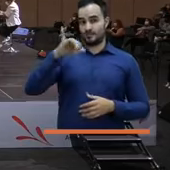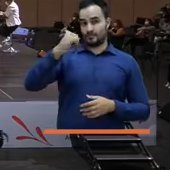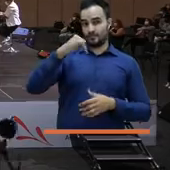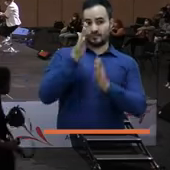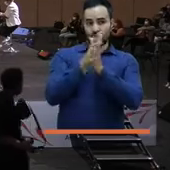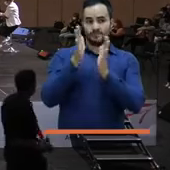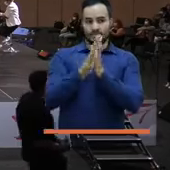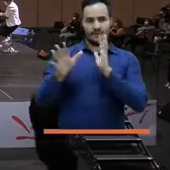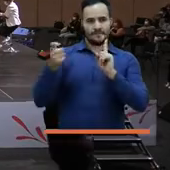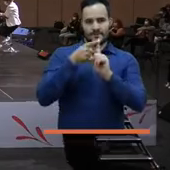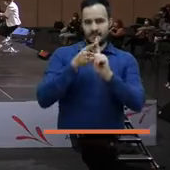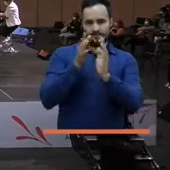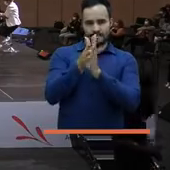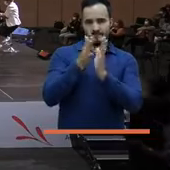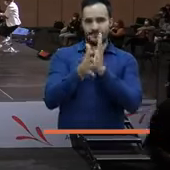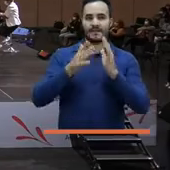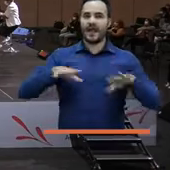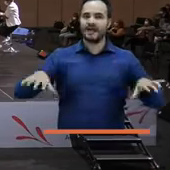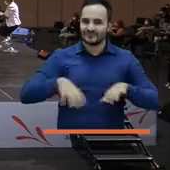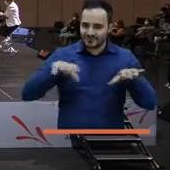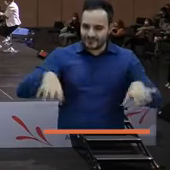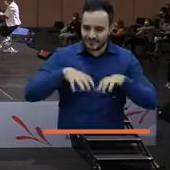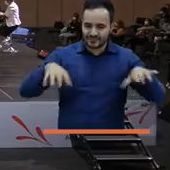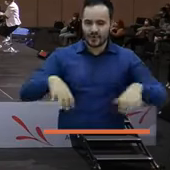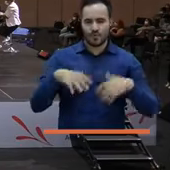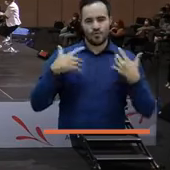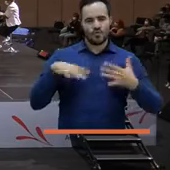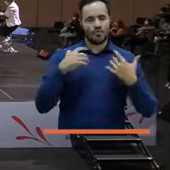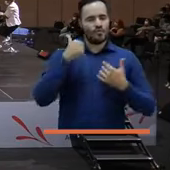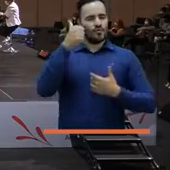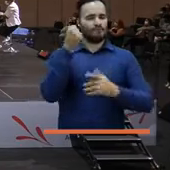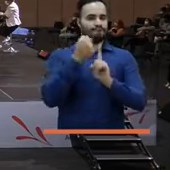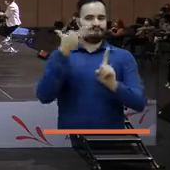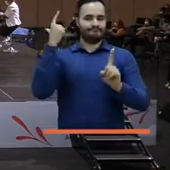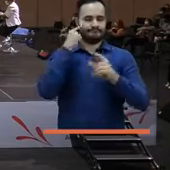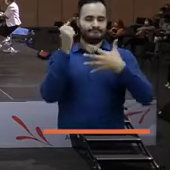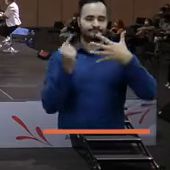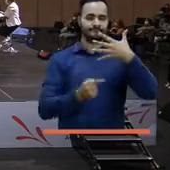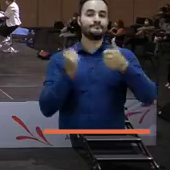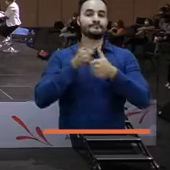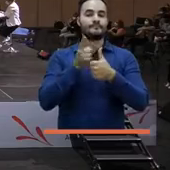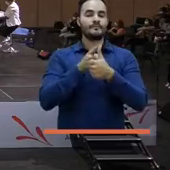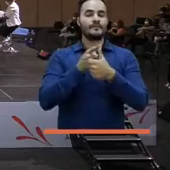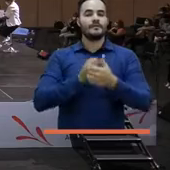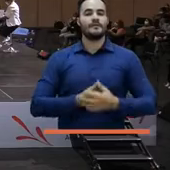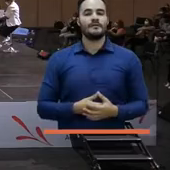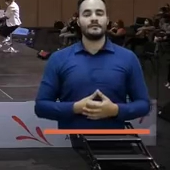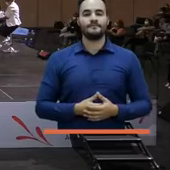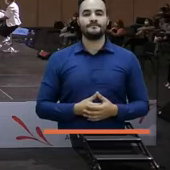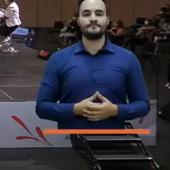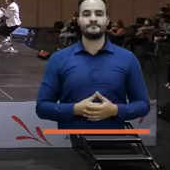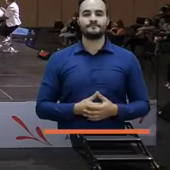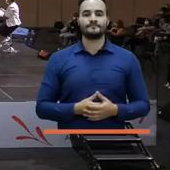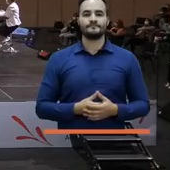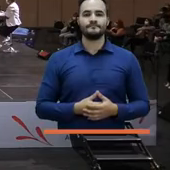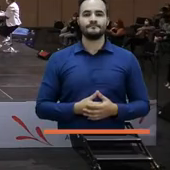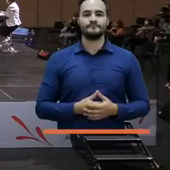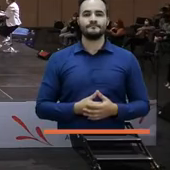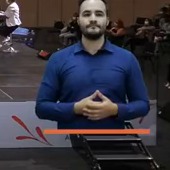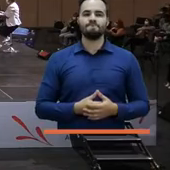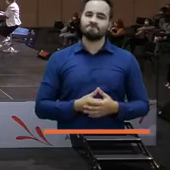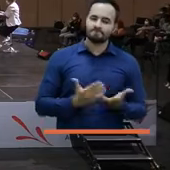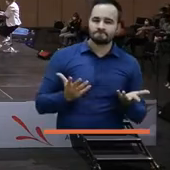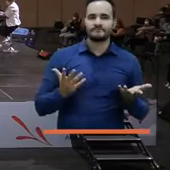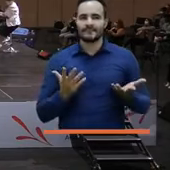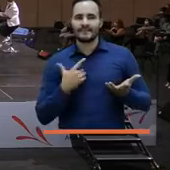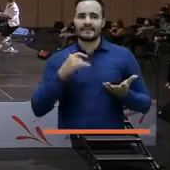acciones fundamentales que hoy estamos emprendiendo 1 es cierto el tema es quizás un granito